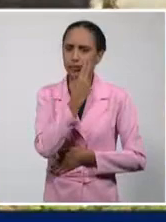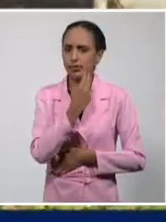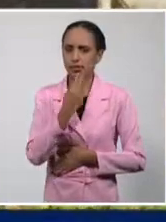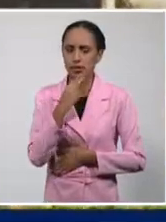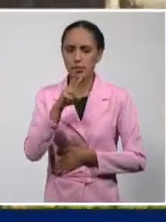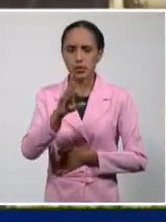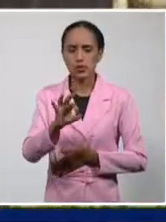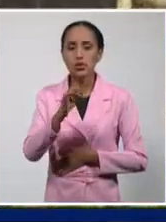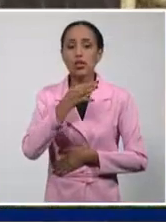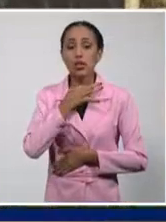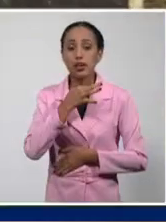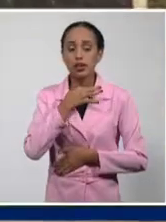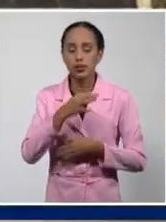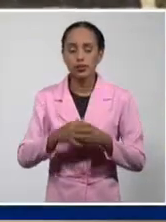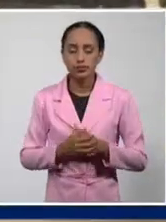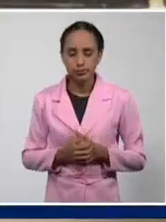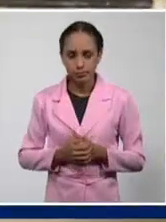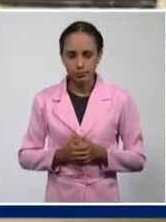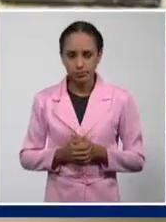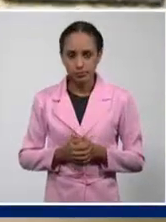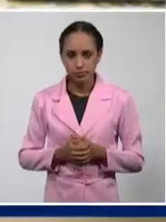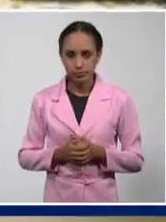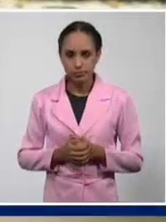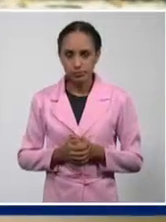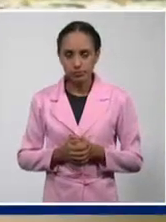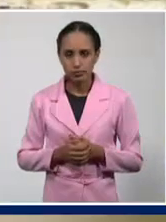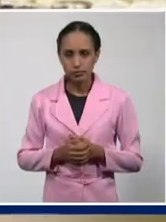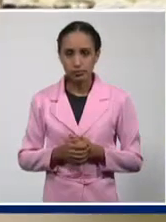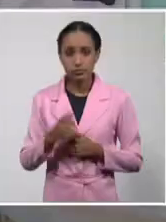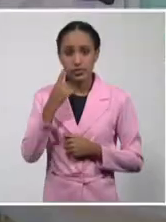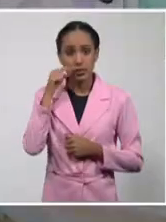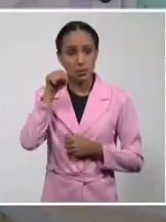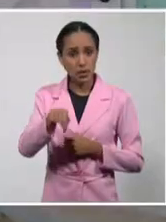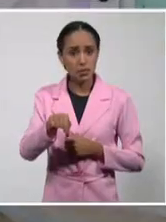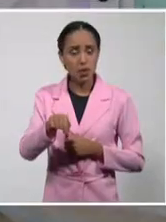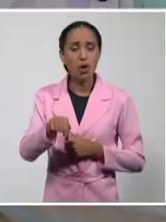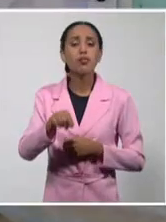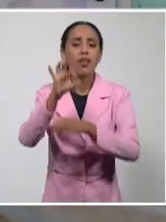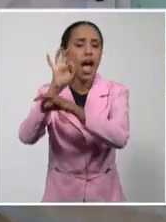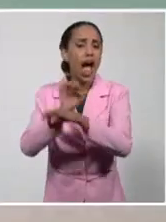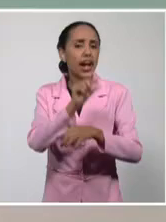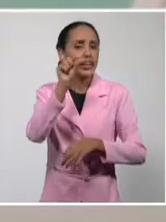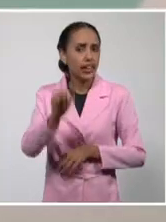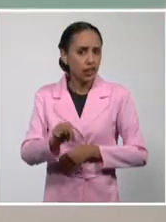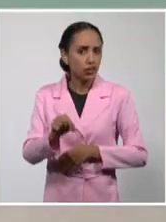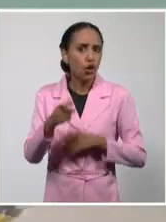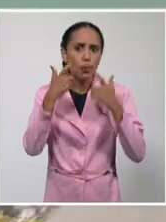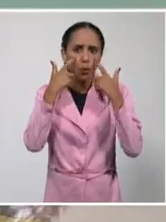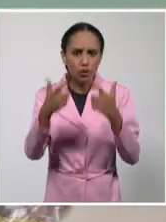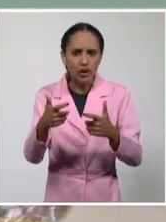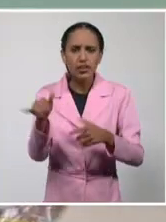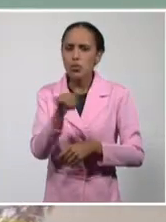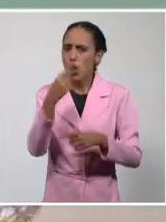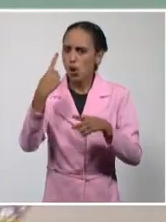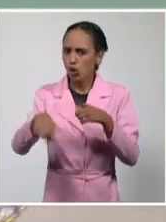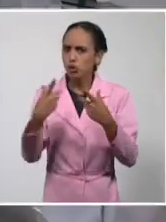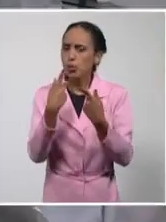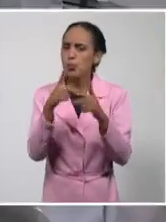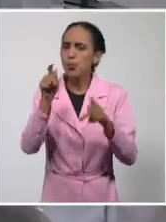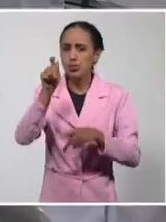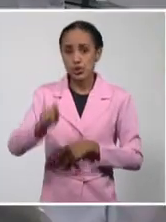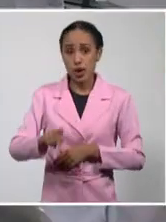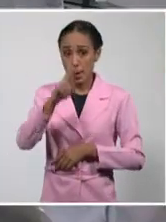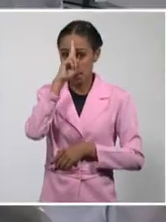lleva la impronta de los prolíferos arquitectos Gobantes y Cavarrocas, así como de varias generaciones de profesionales de la salud en